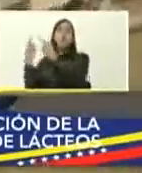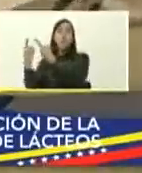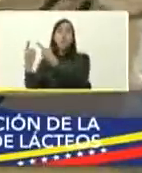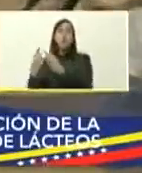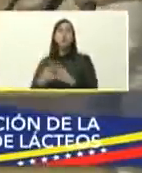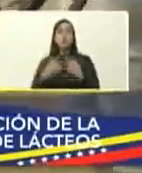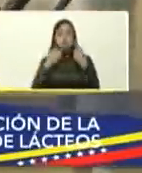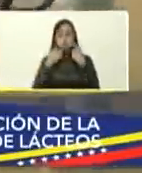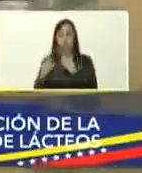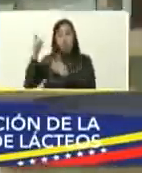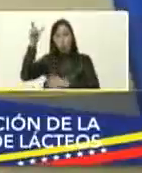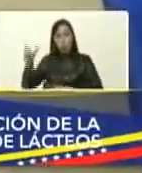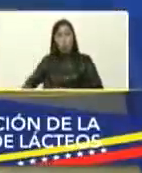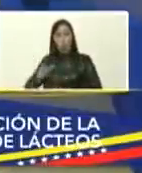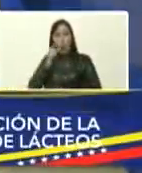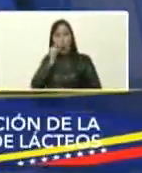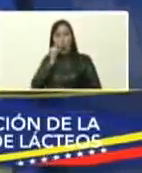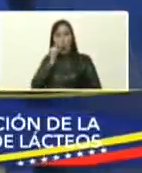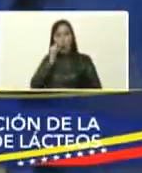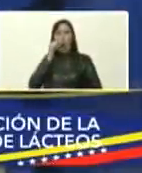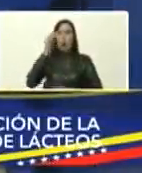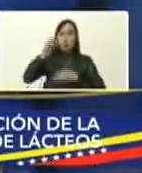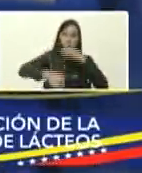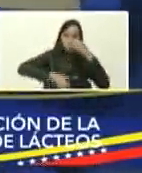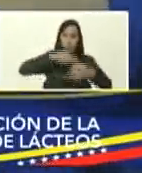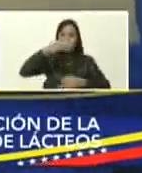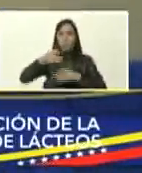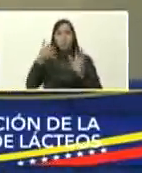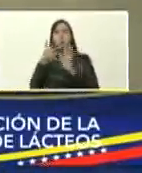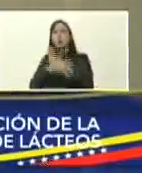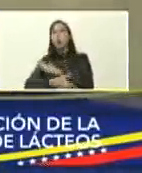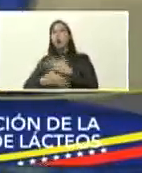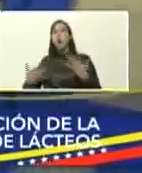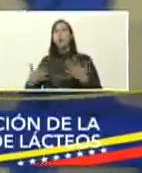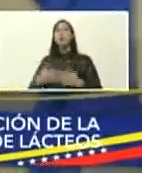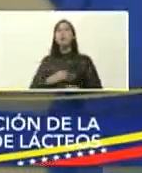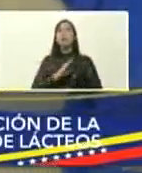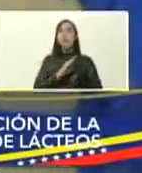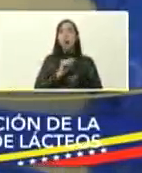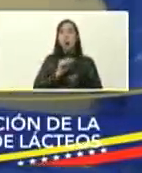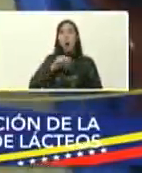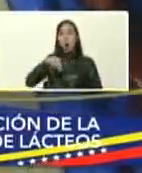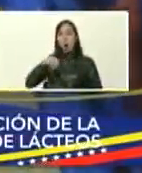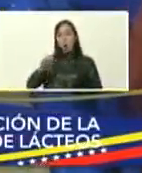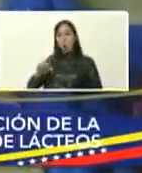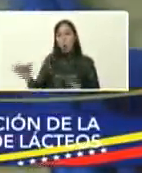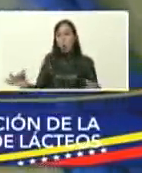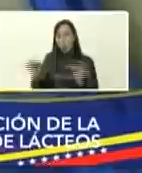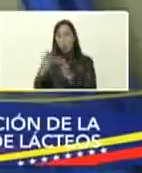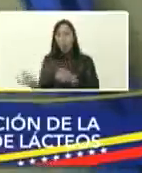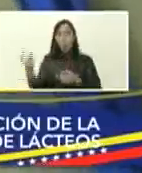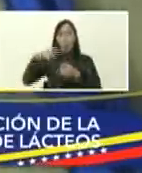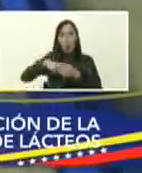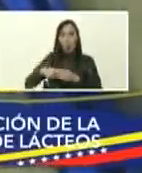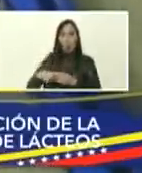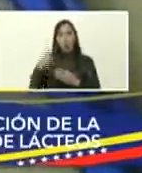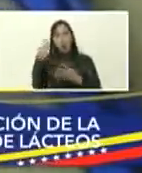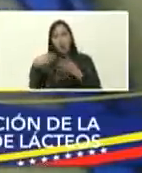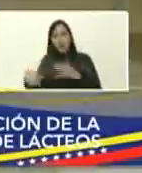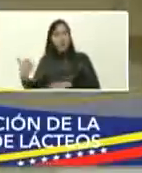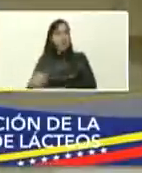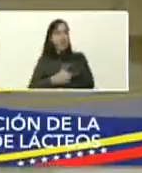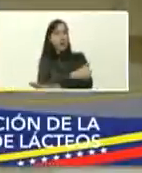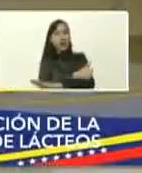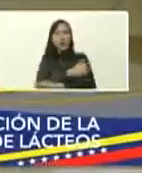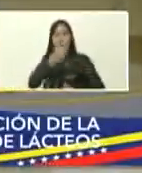amigo Guillermo para que siga hablando de las bondades de Bancoes y cómo estamos aquí aliados, gobierno nacional, gobierno regional, gobierno